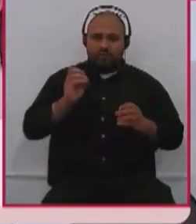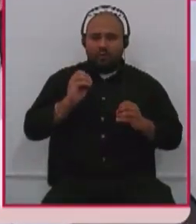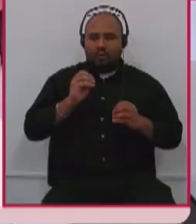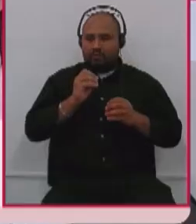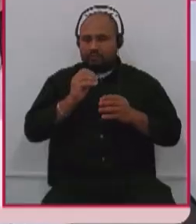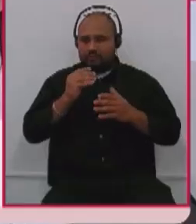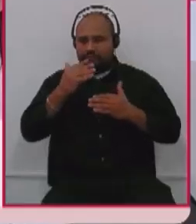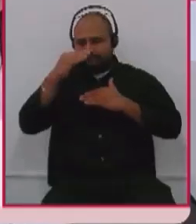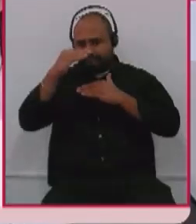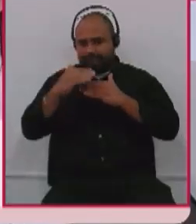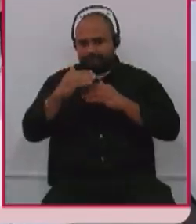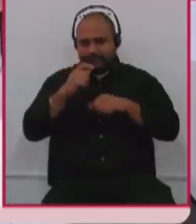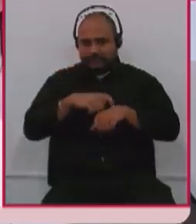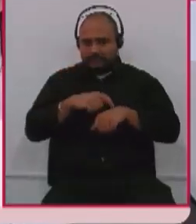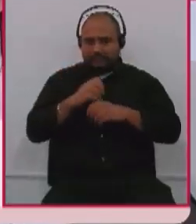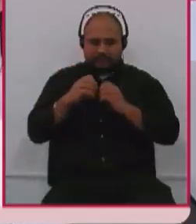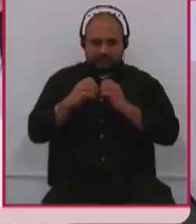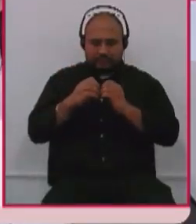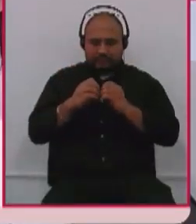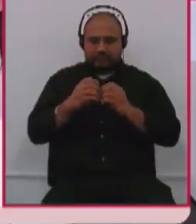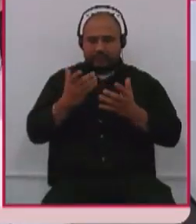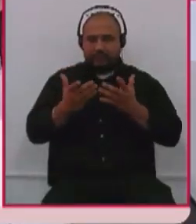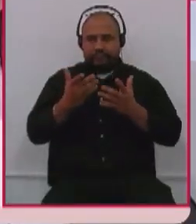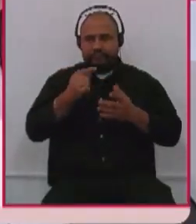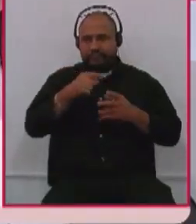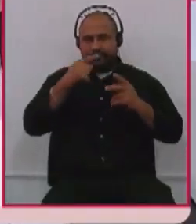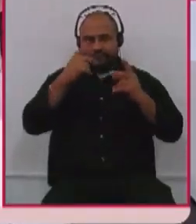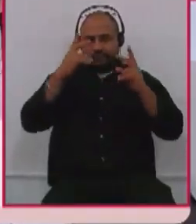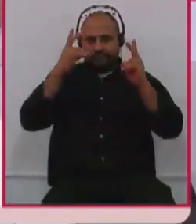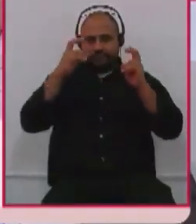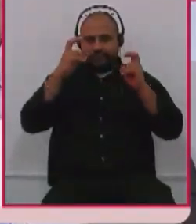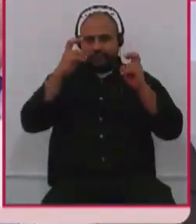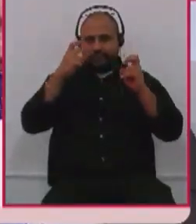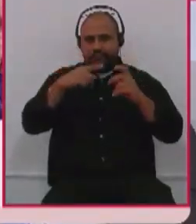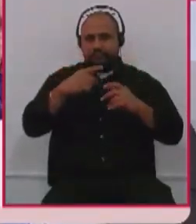y… Porque aparentemente el problema es un tema físico, ¿no?